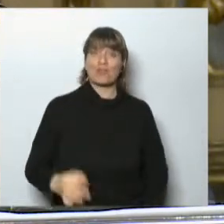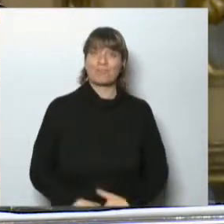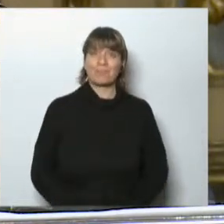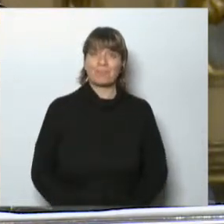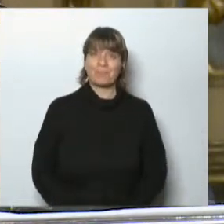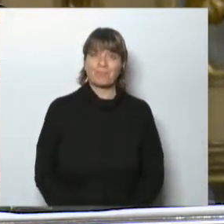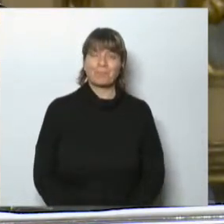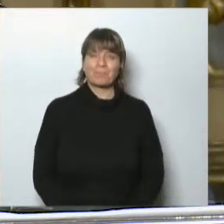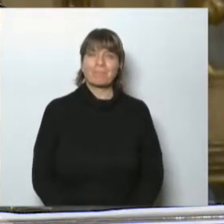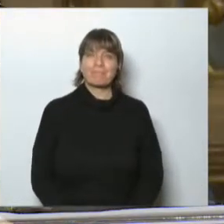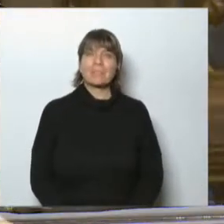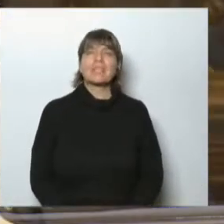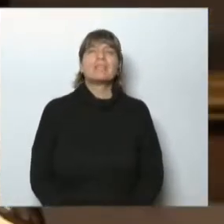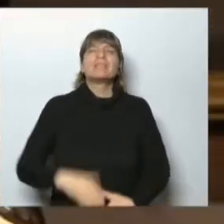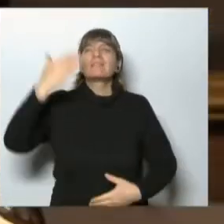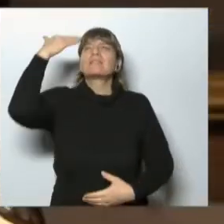año.